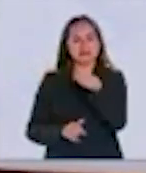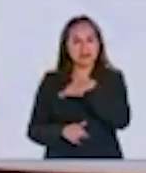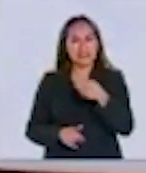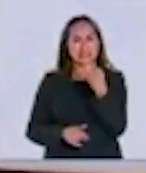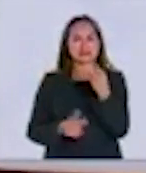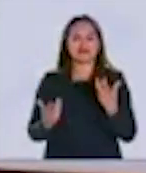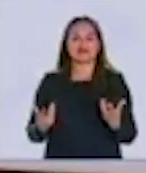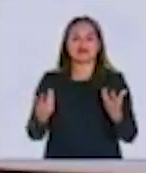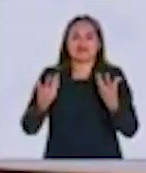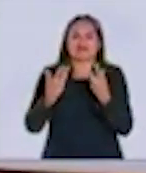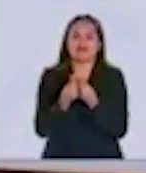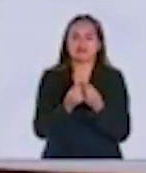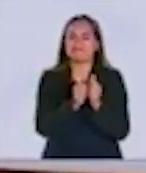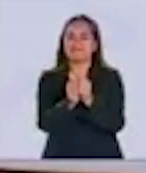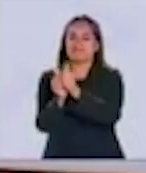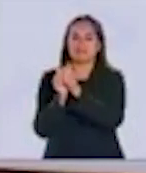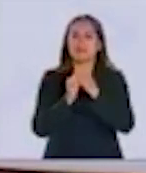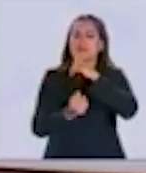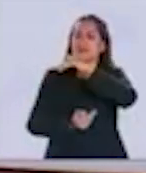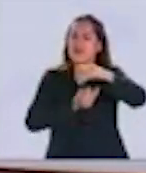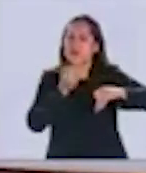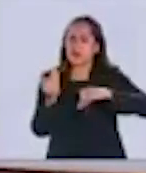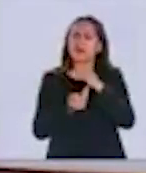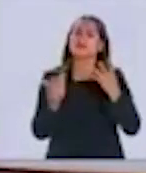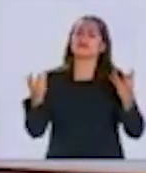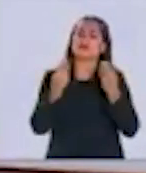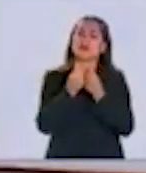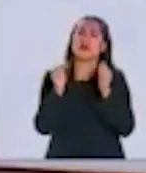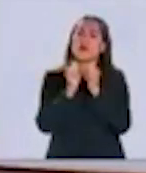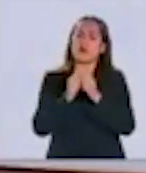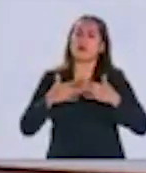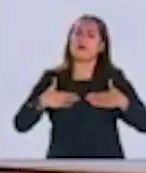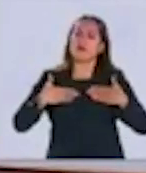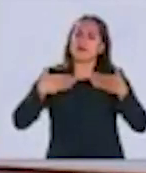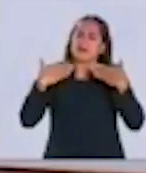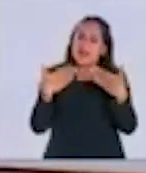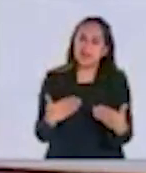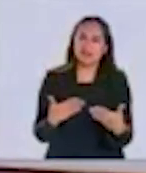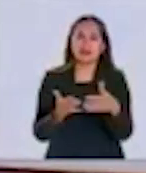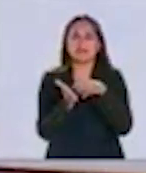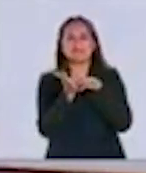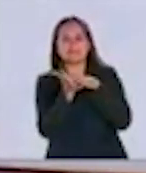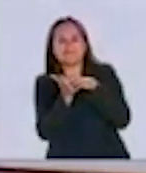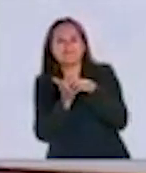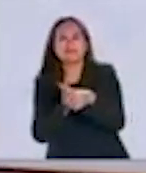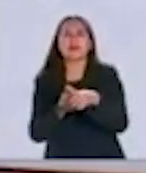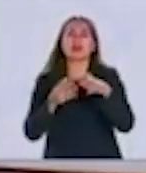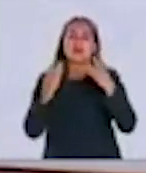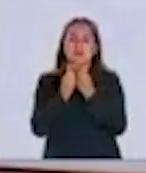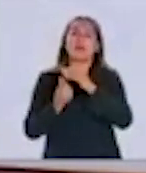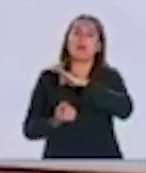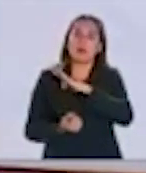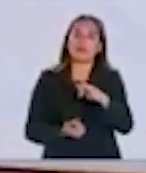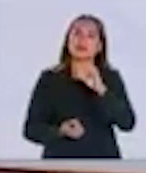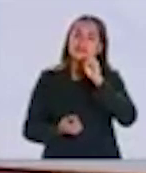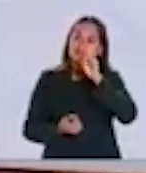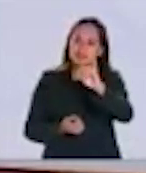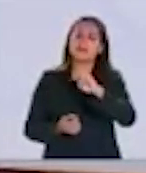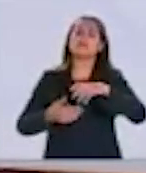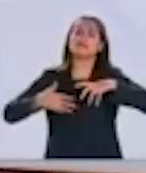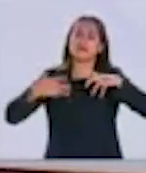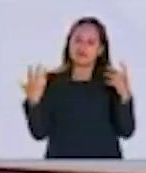hagámoslo todos ten confianza somos muchos si se puede y lo vamos a lograr